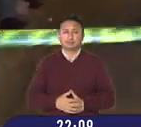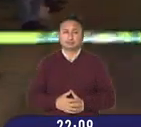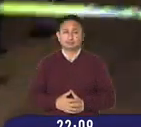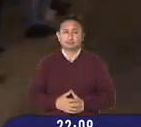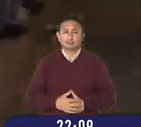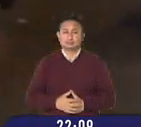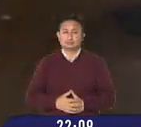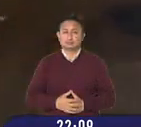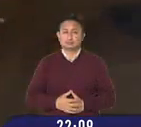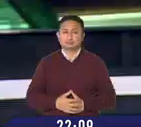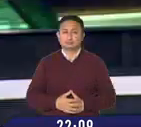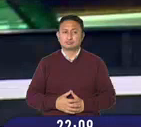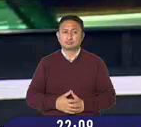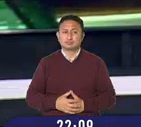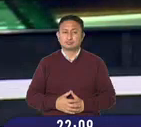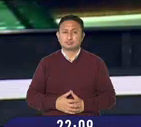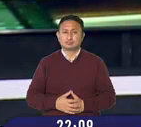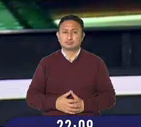Wendy Delgado.